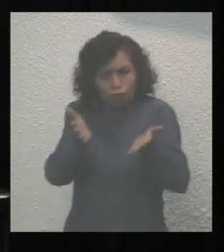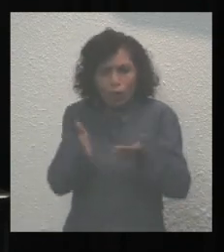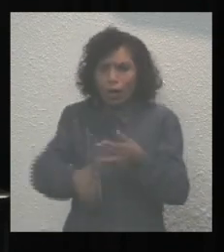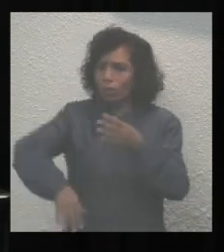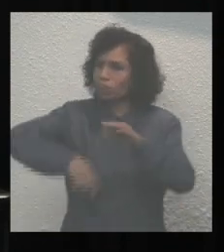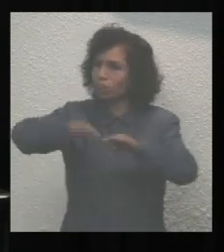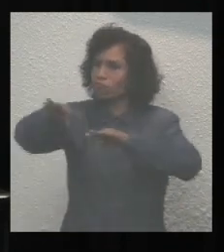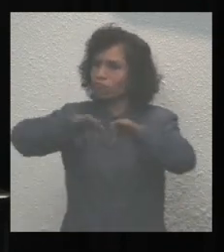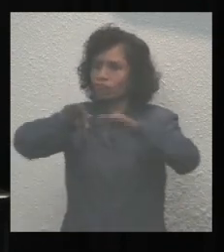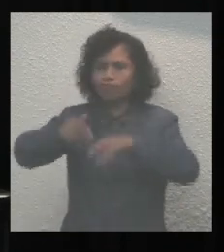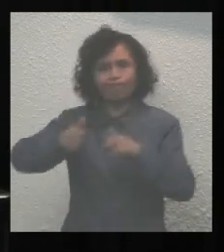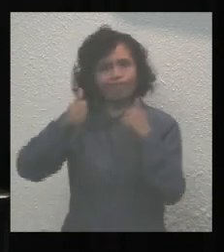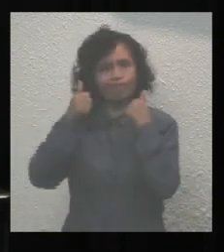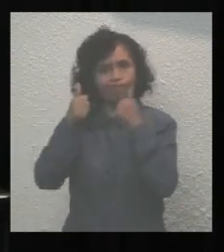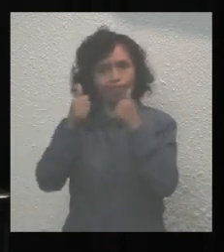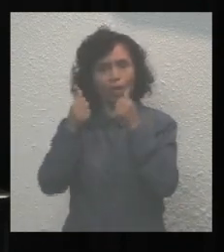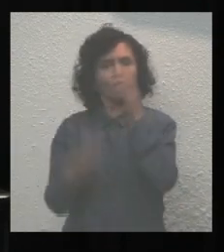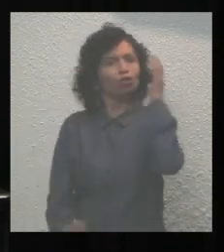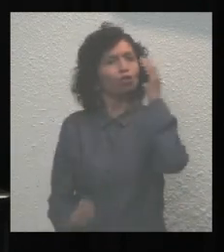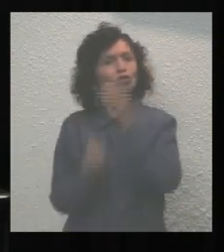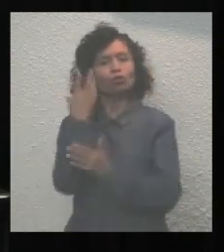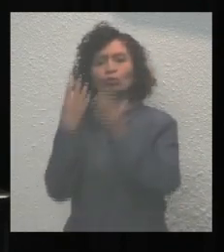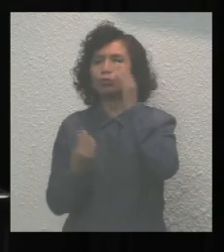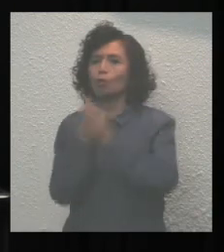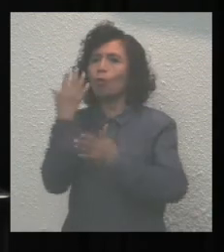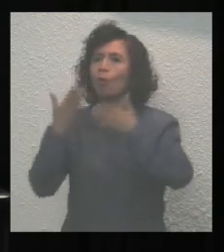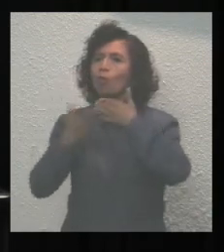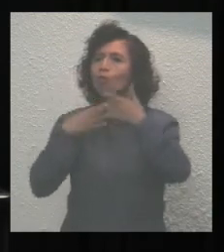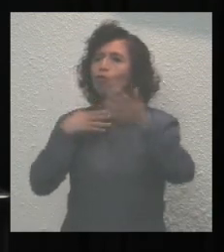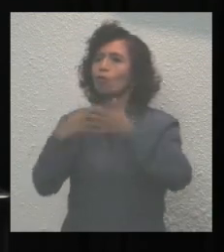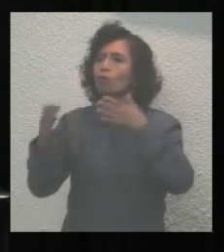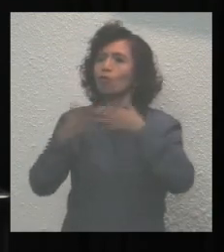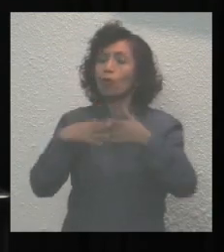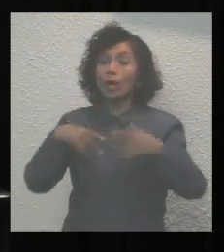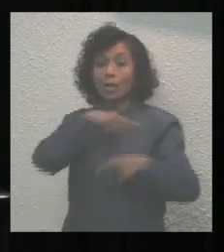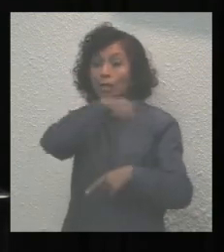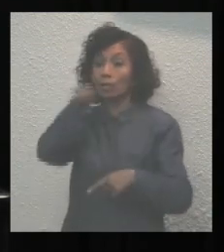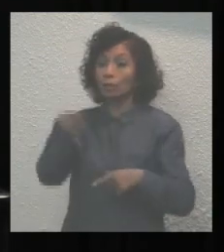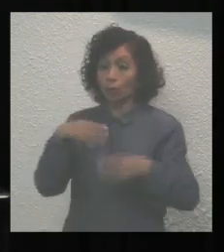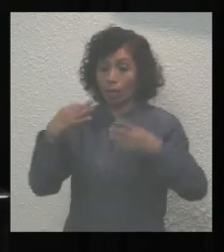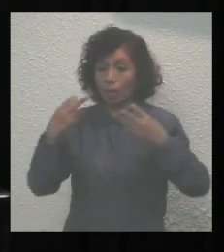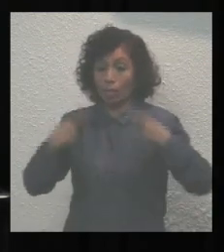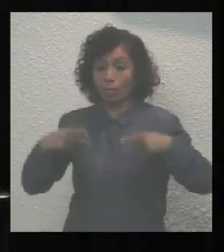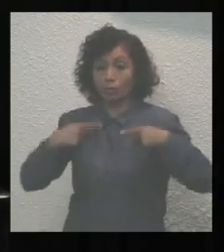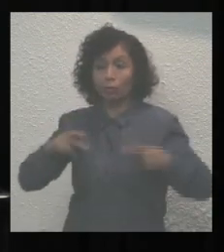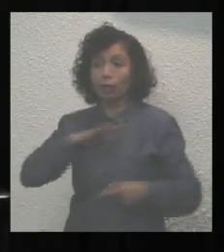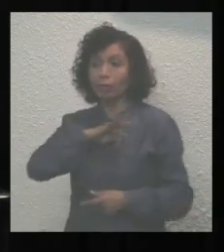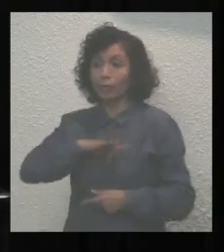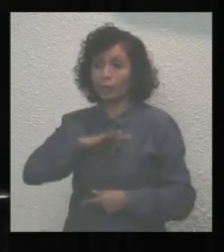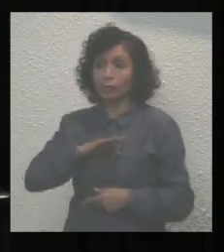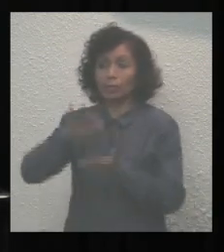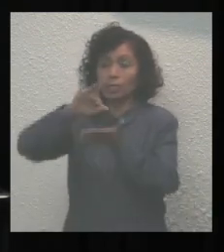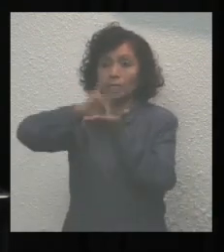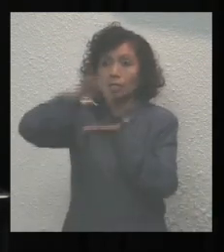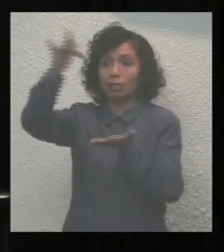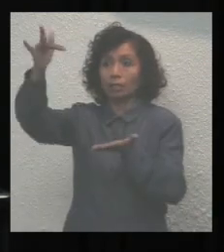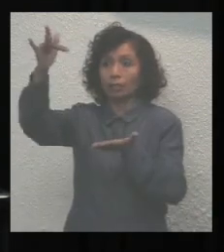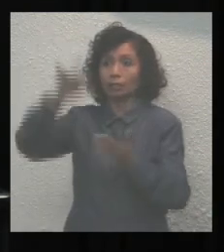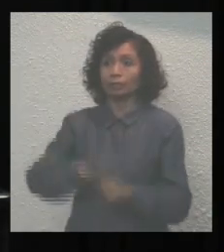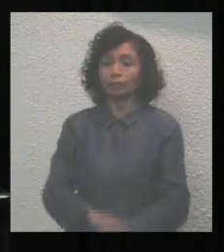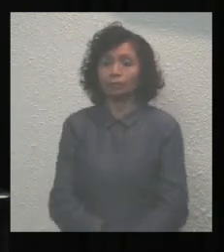estratégica e innovadora que se traduzca en la felicidad de todas y de todos los quintanarroenses muchas gracias